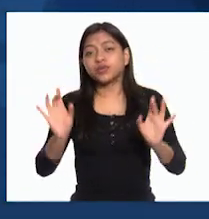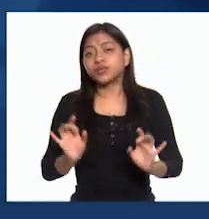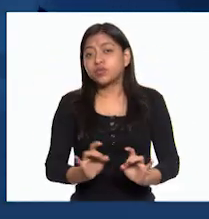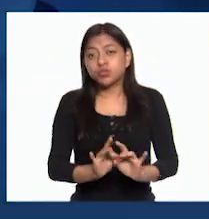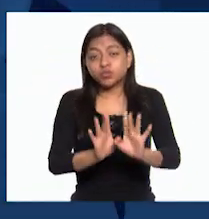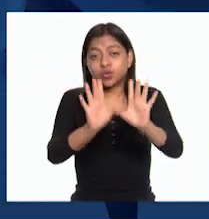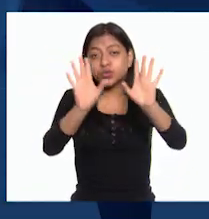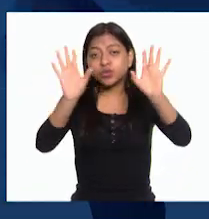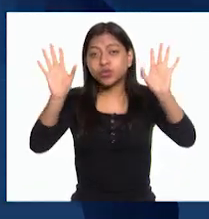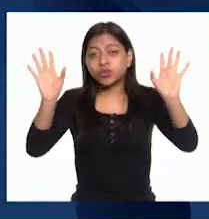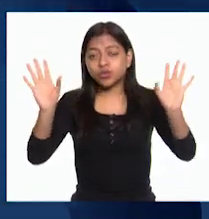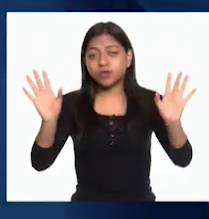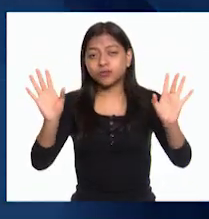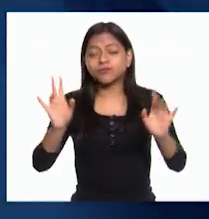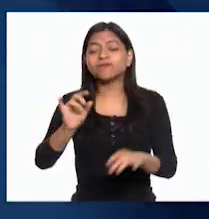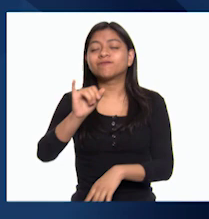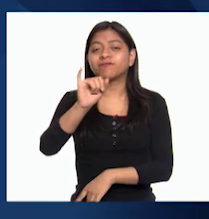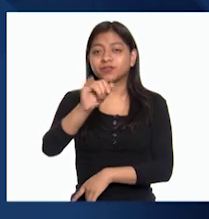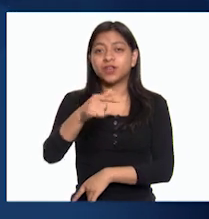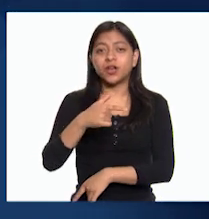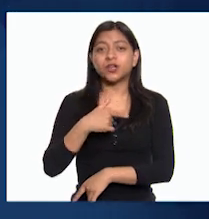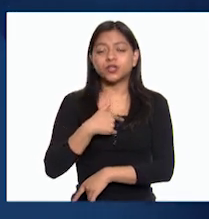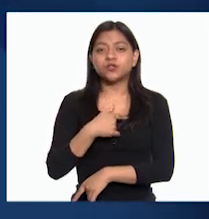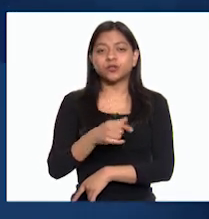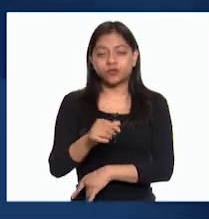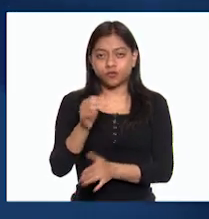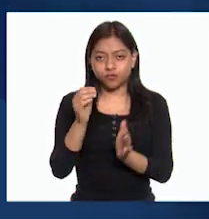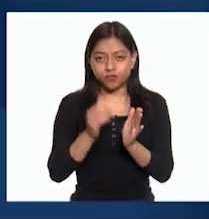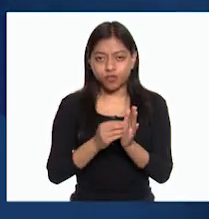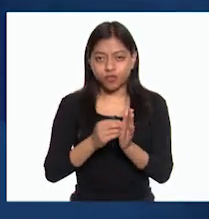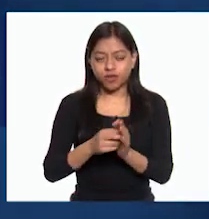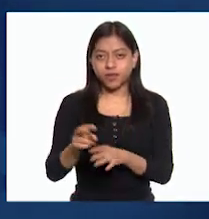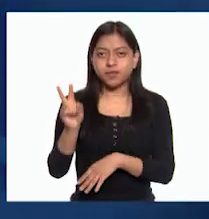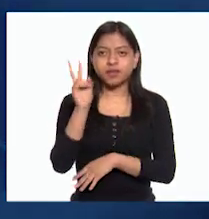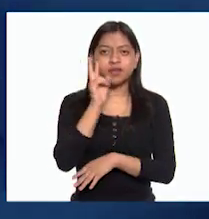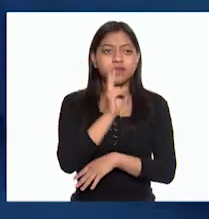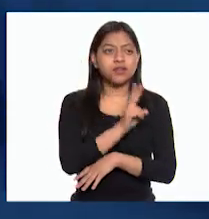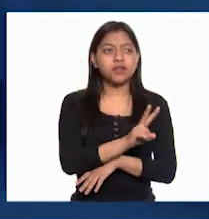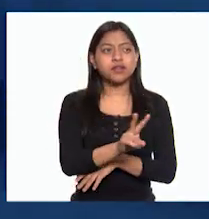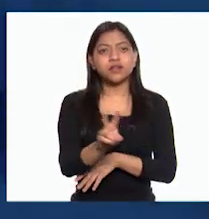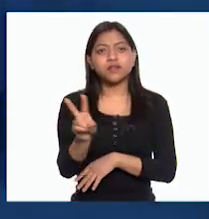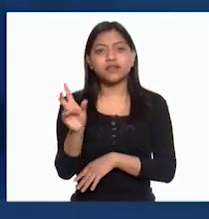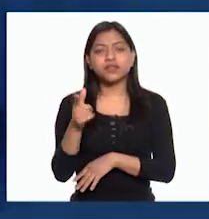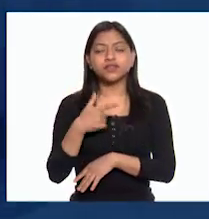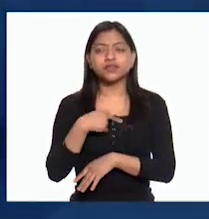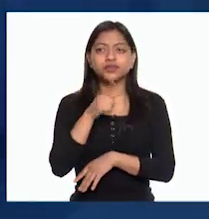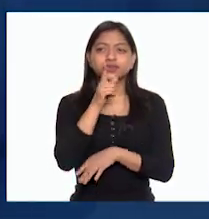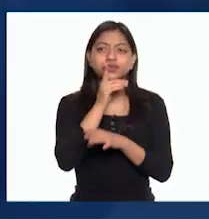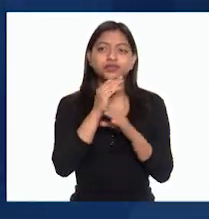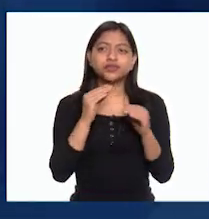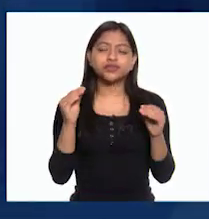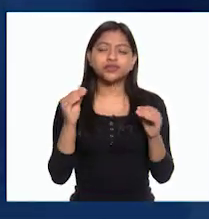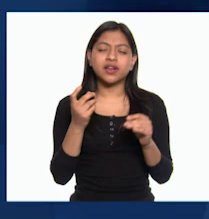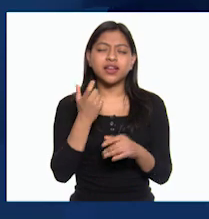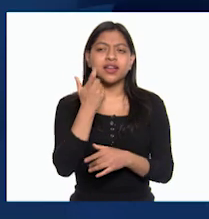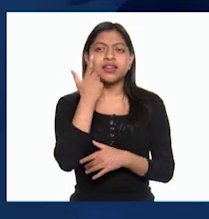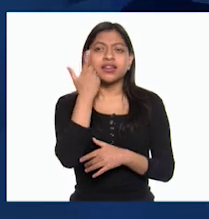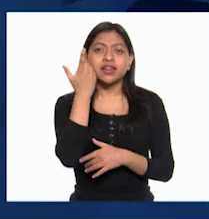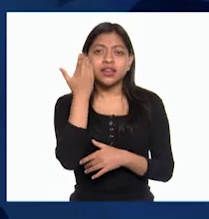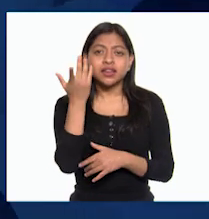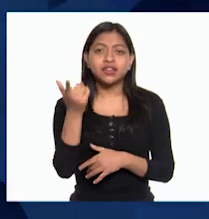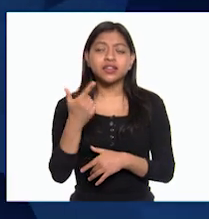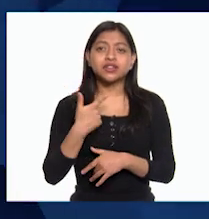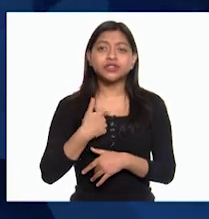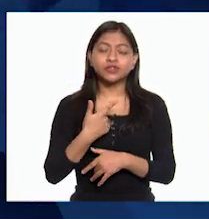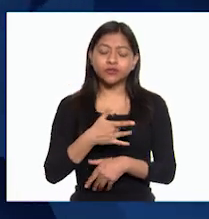inhibidas, suele aún atreverse una imagen, un silencio, a darme la añoranza, la no cumplida sed